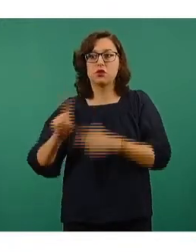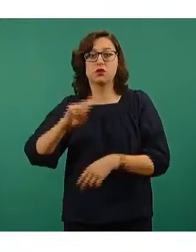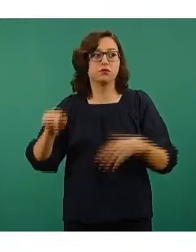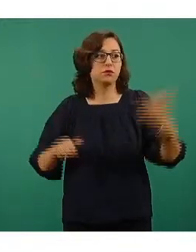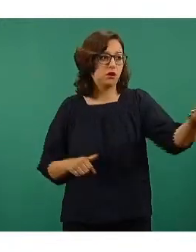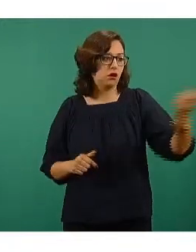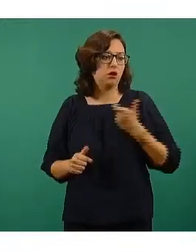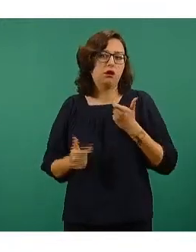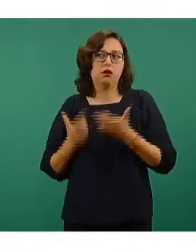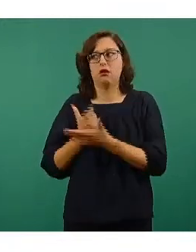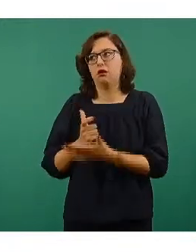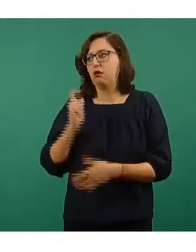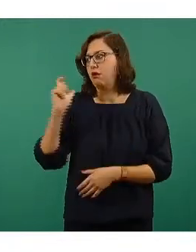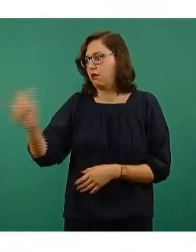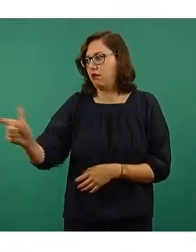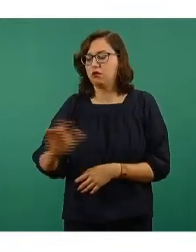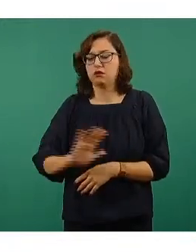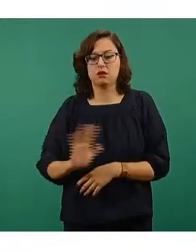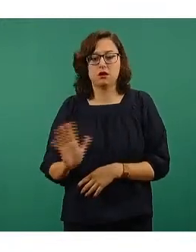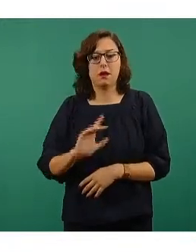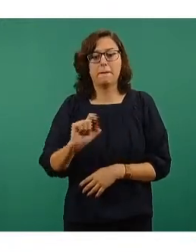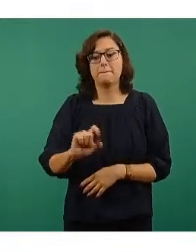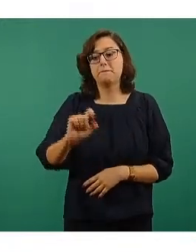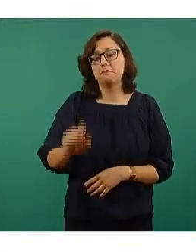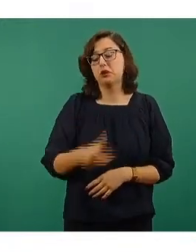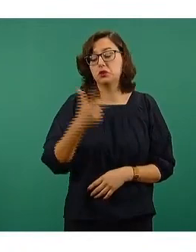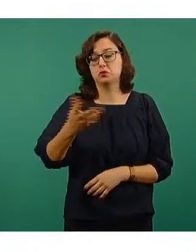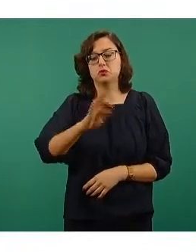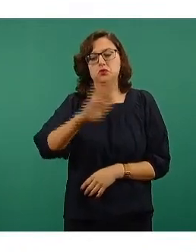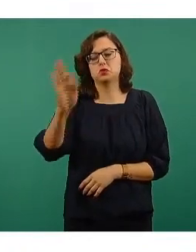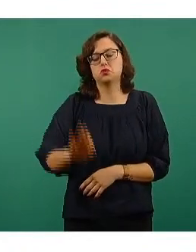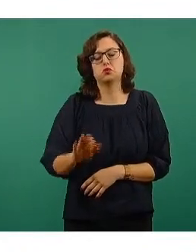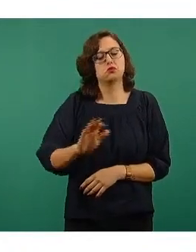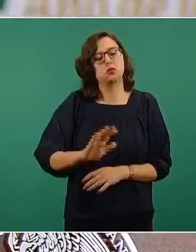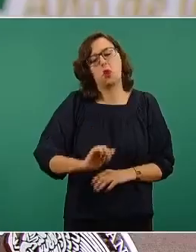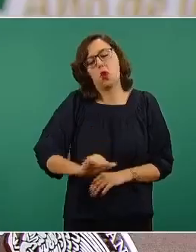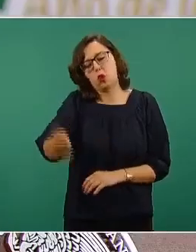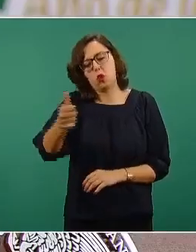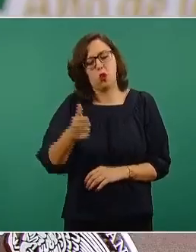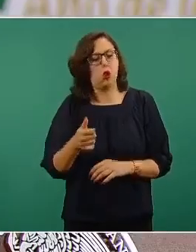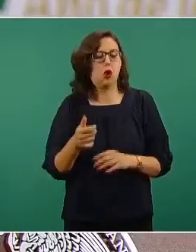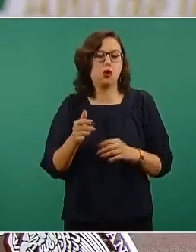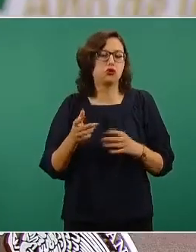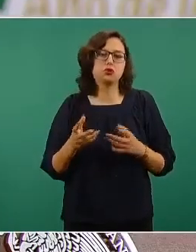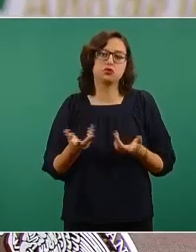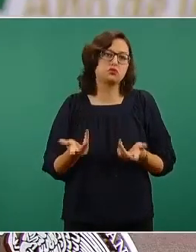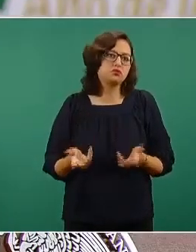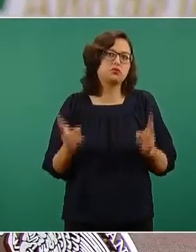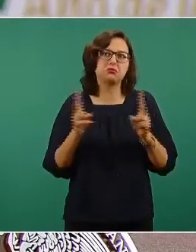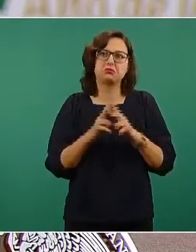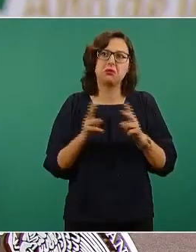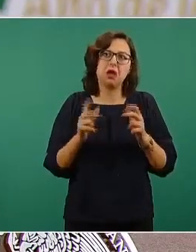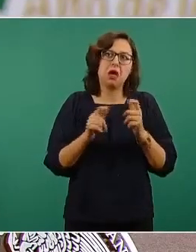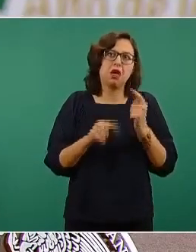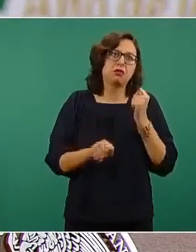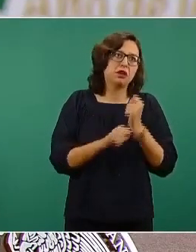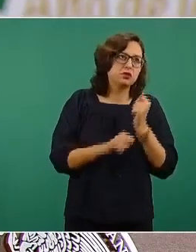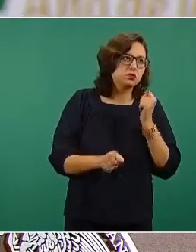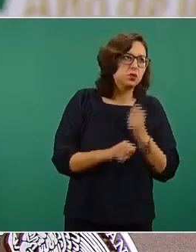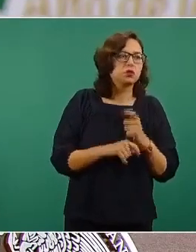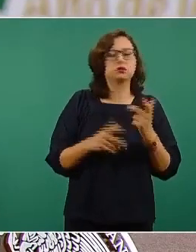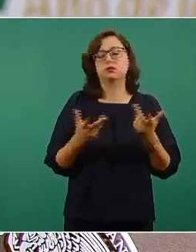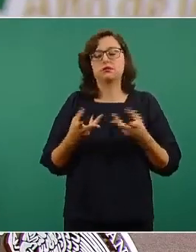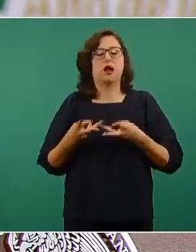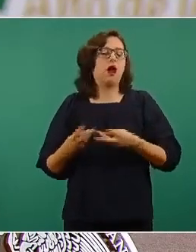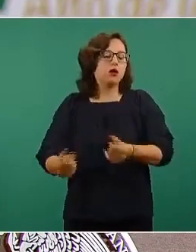y 28% por otro tipo de gastos vinculados al fallecimiento, traslados y otro tipo de